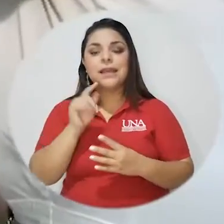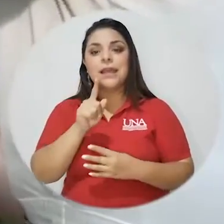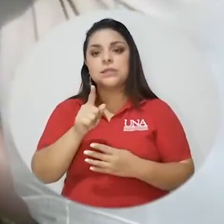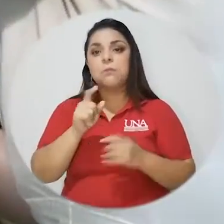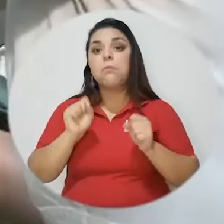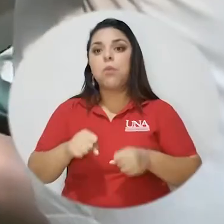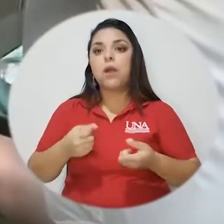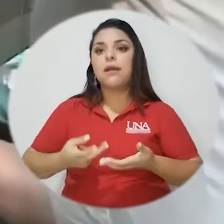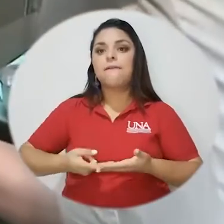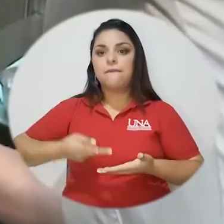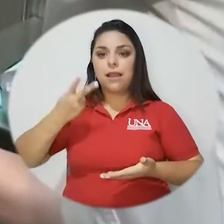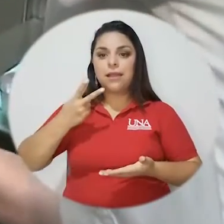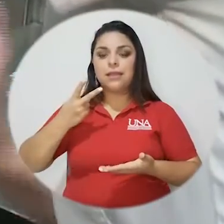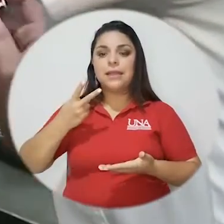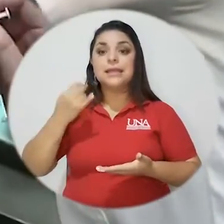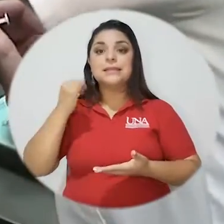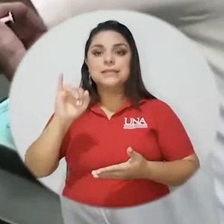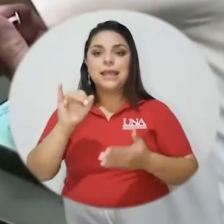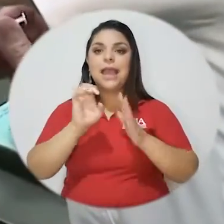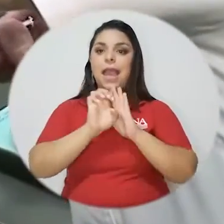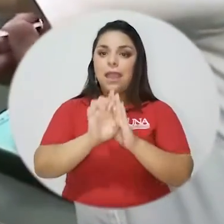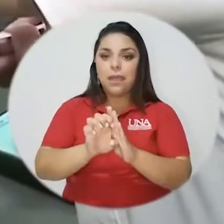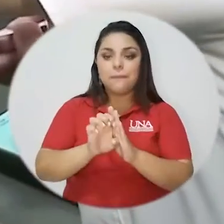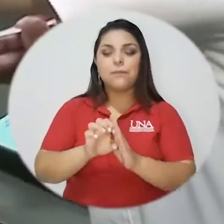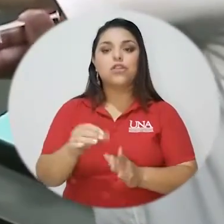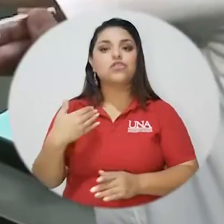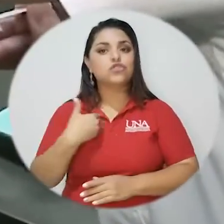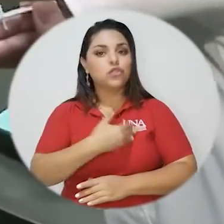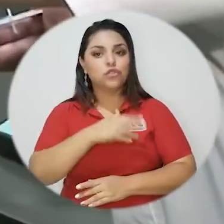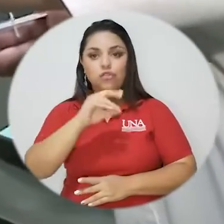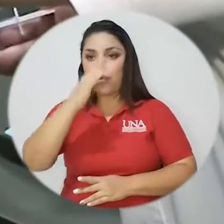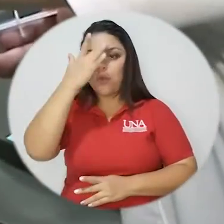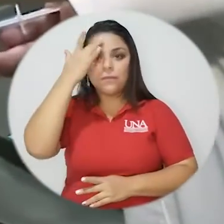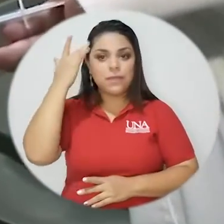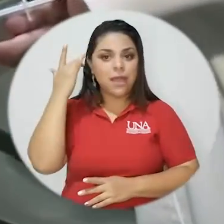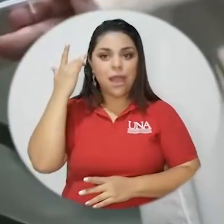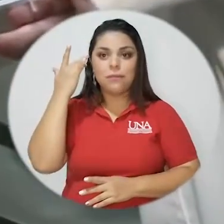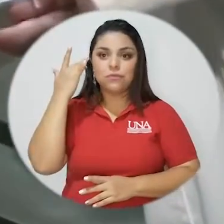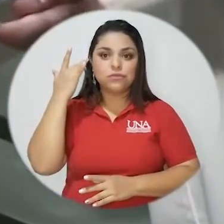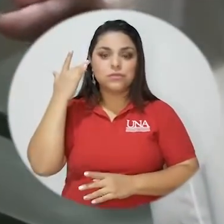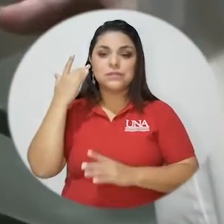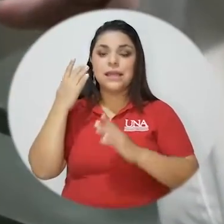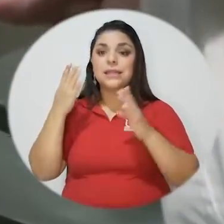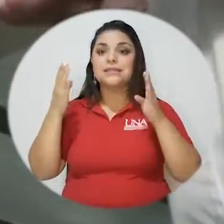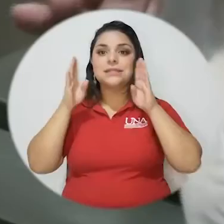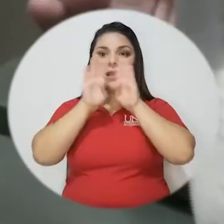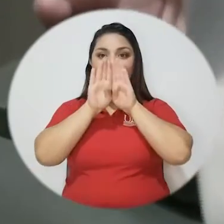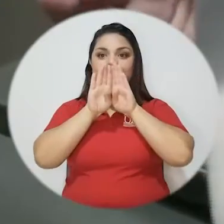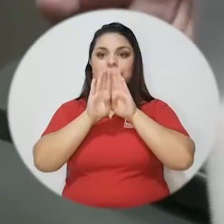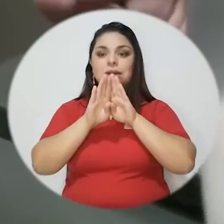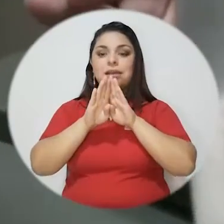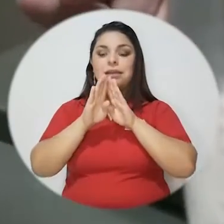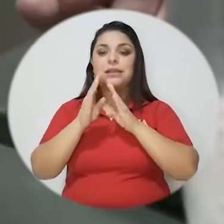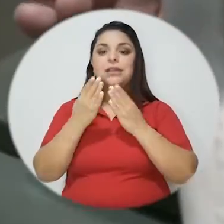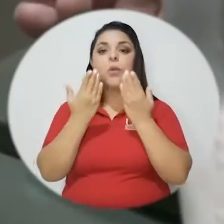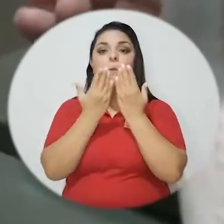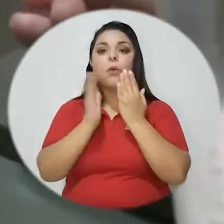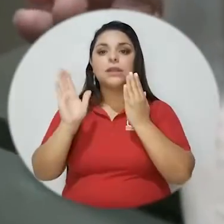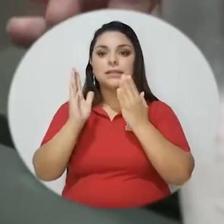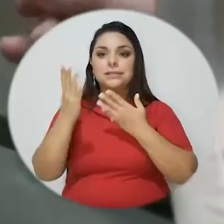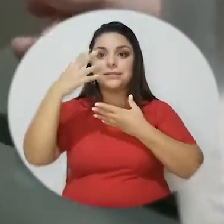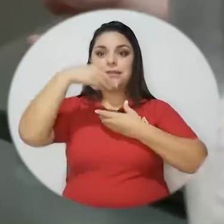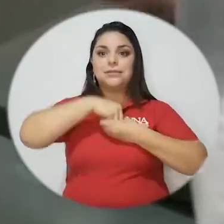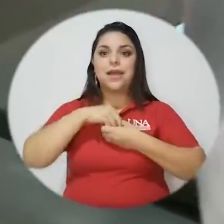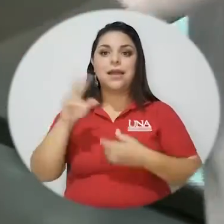alternativa es válida en tanto y en cuanto, otra vez, no nos olvidemos de cerrar las puertas de entrada al virus, porque